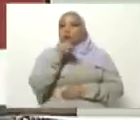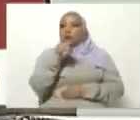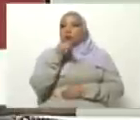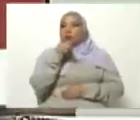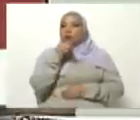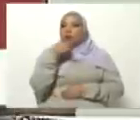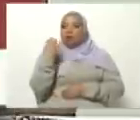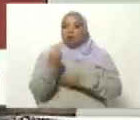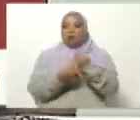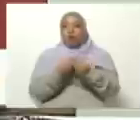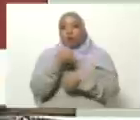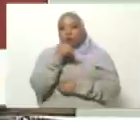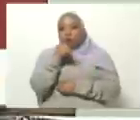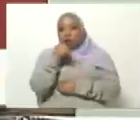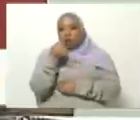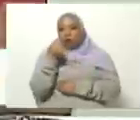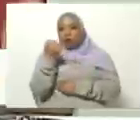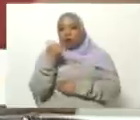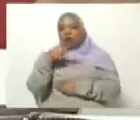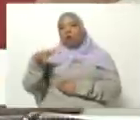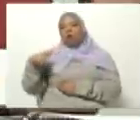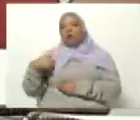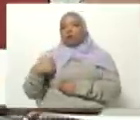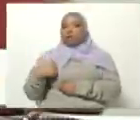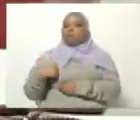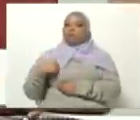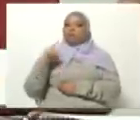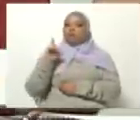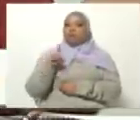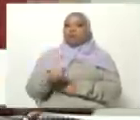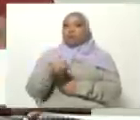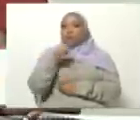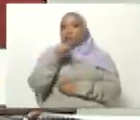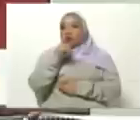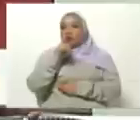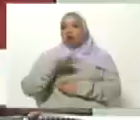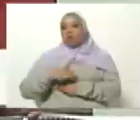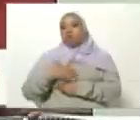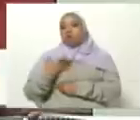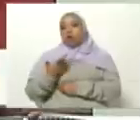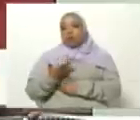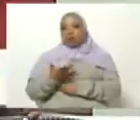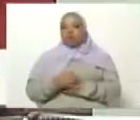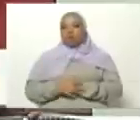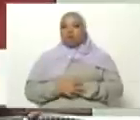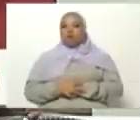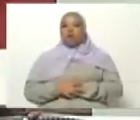garantizado, en verdad. Lo que no está garantizado para ellos es que ellos puedan ganar unas elecciones.